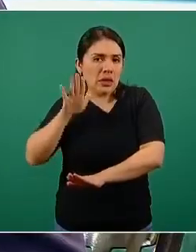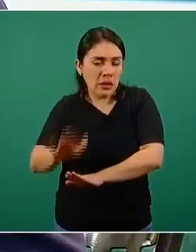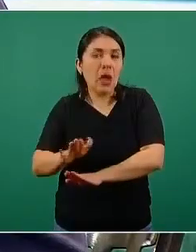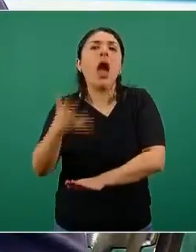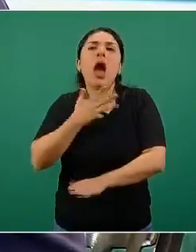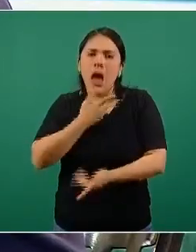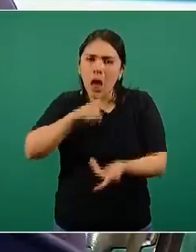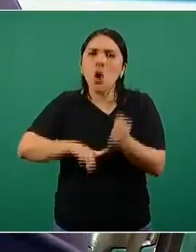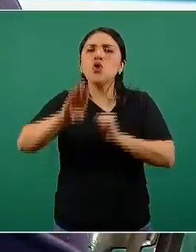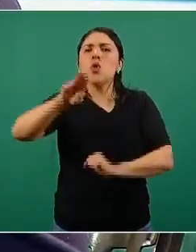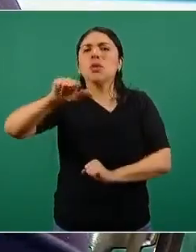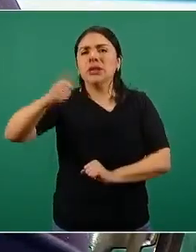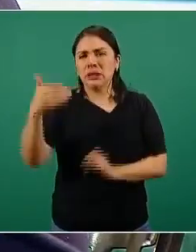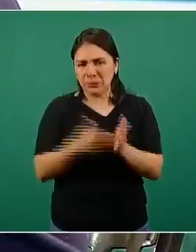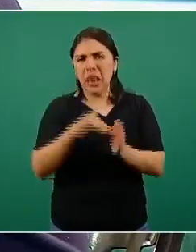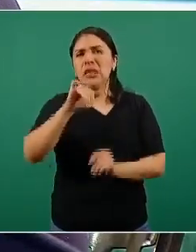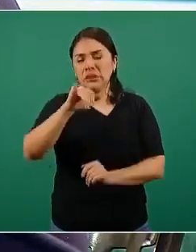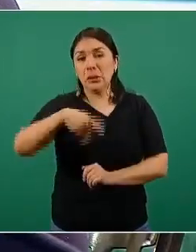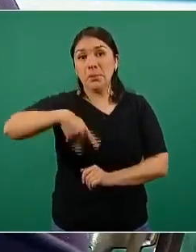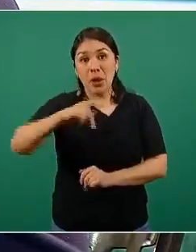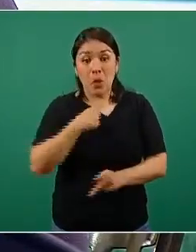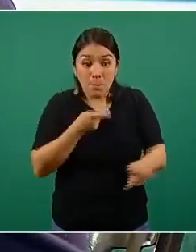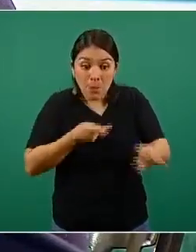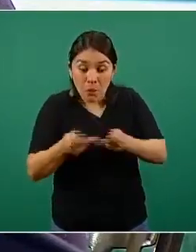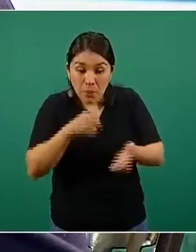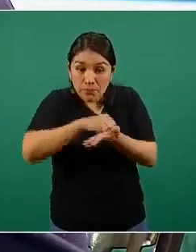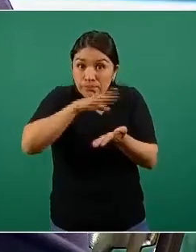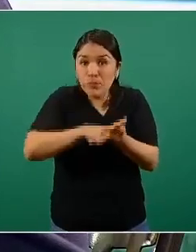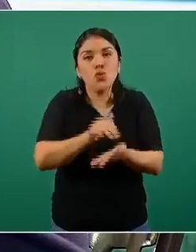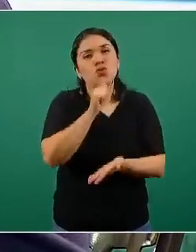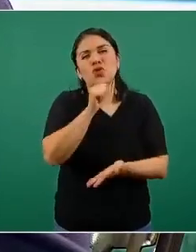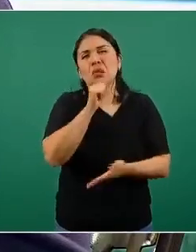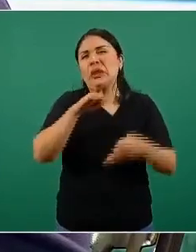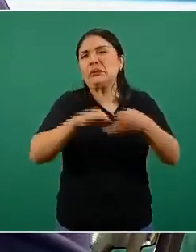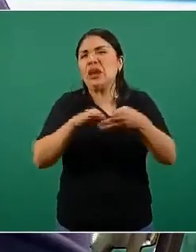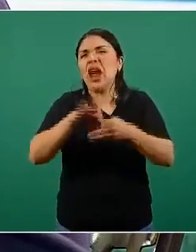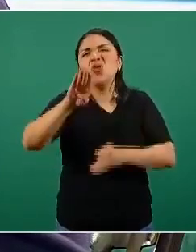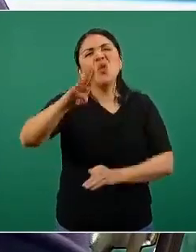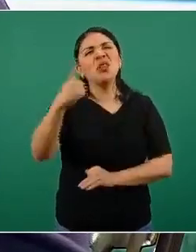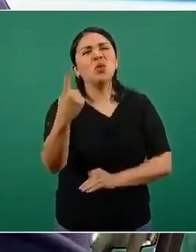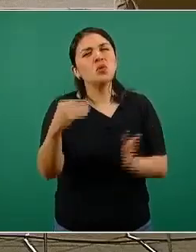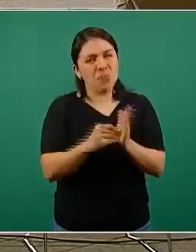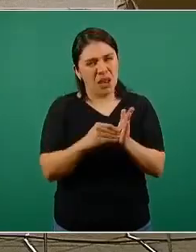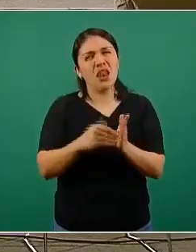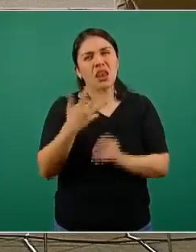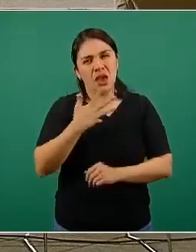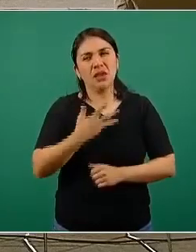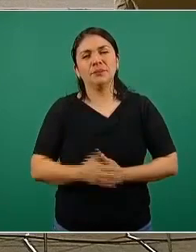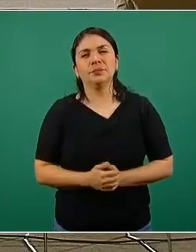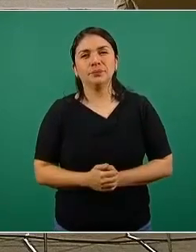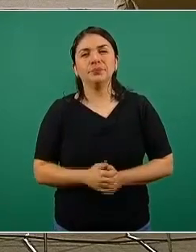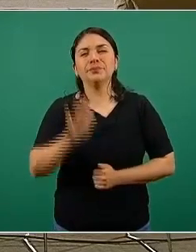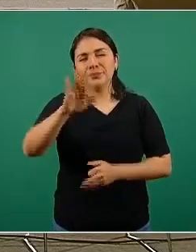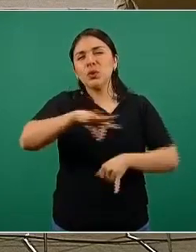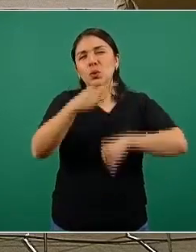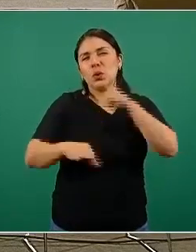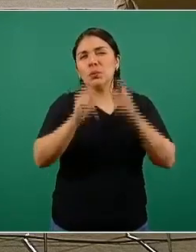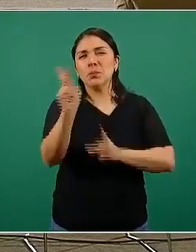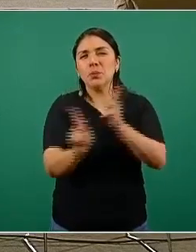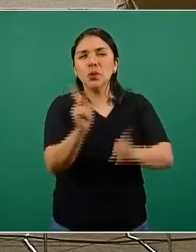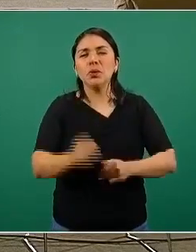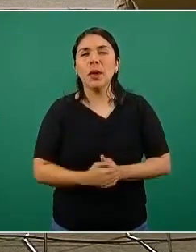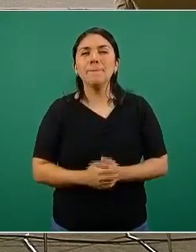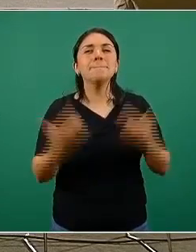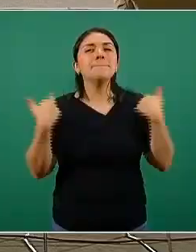las 96,000, pero no en las programadas, ¿no? Las programadas son cerca de 91,000. Y ya por último, lo de